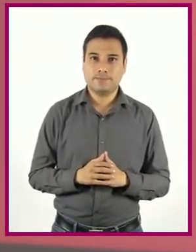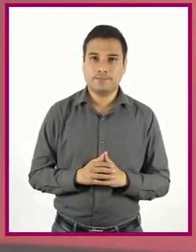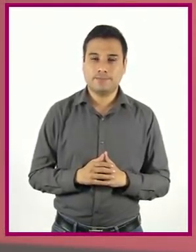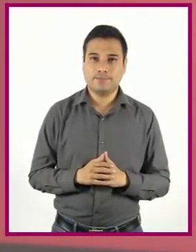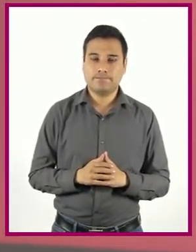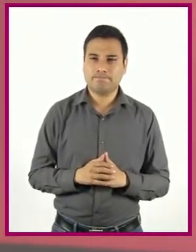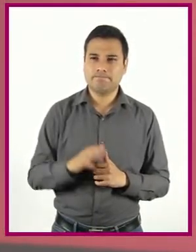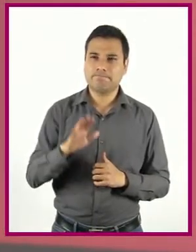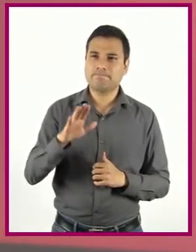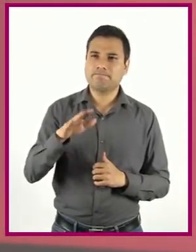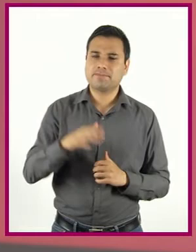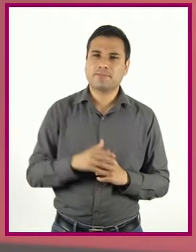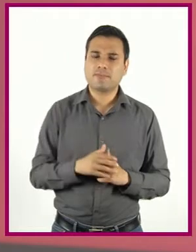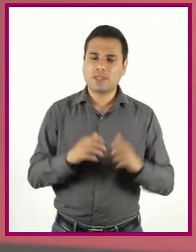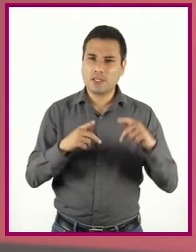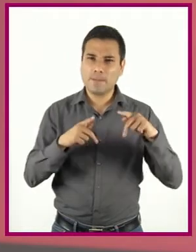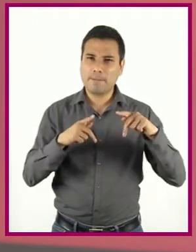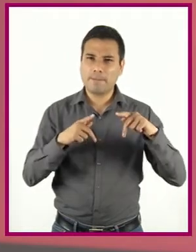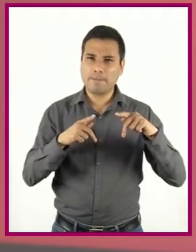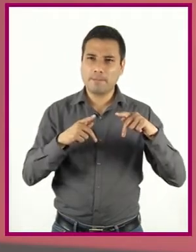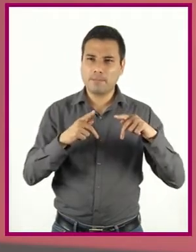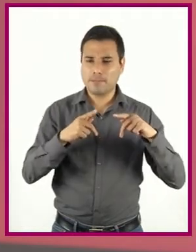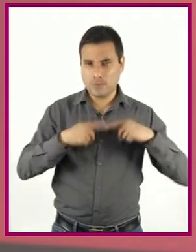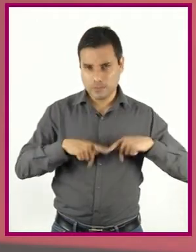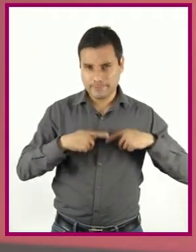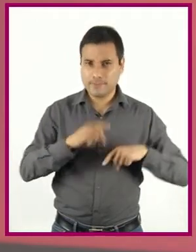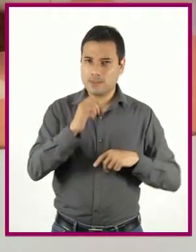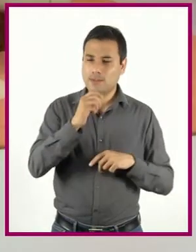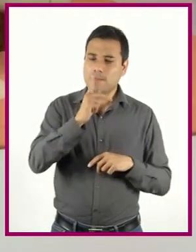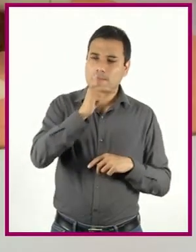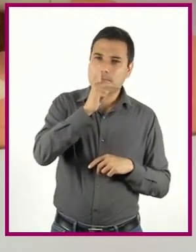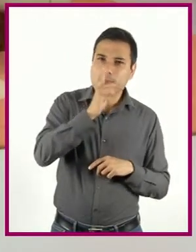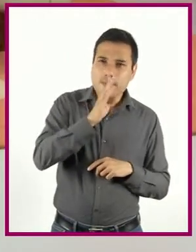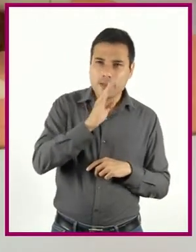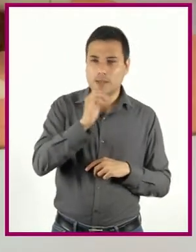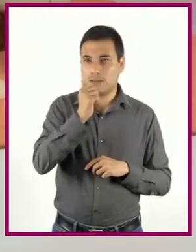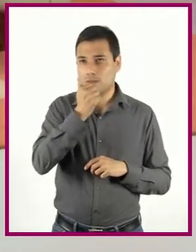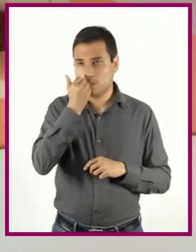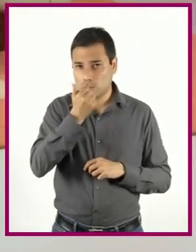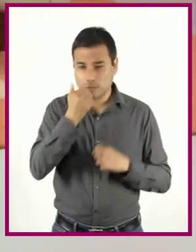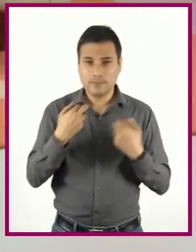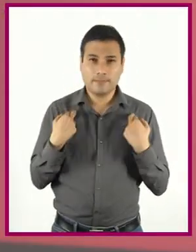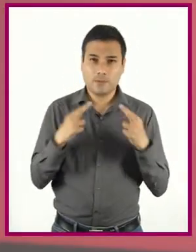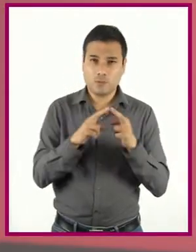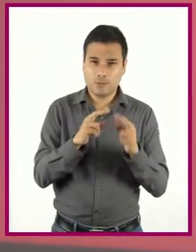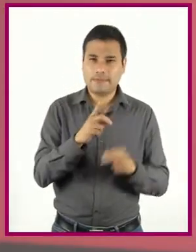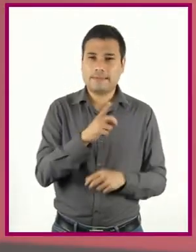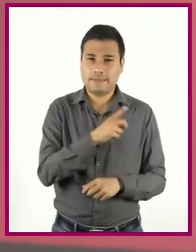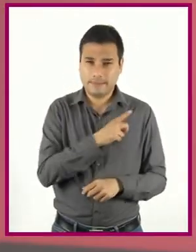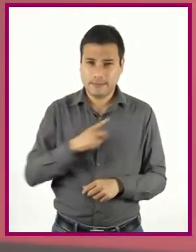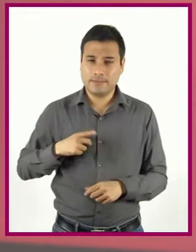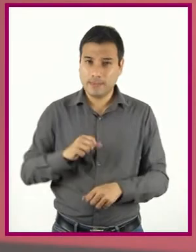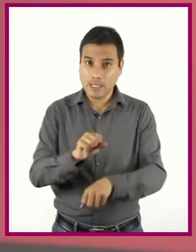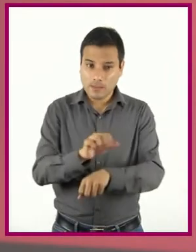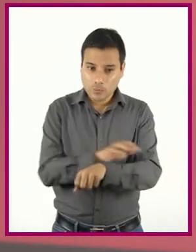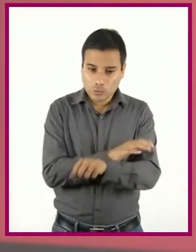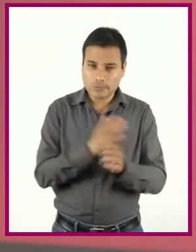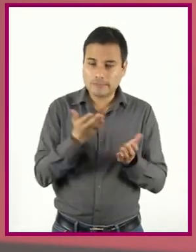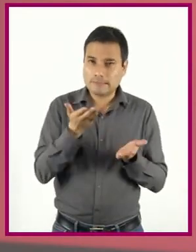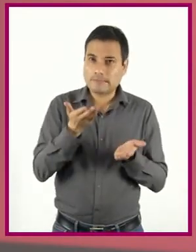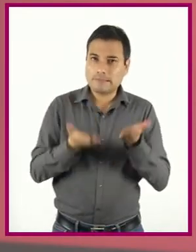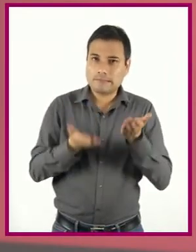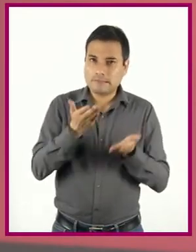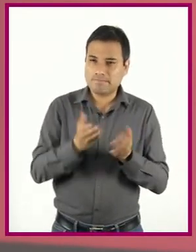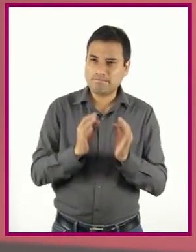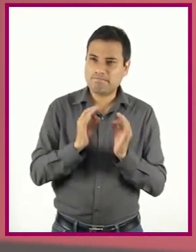la estabilidad socioemocional de los alumnos, padres de familia y docentes después de haber vivido una experiencia